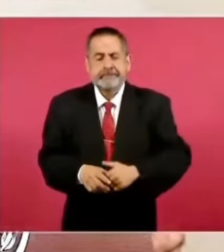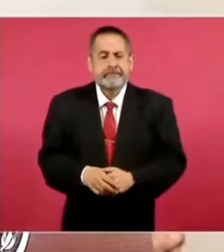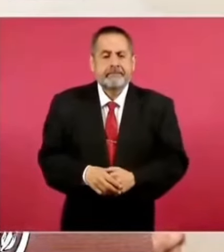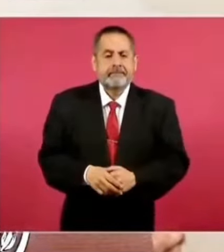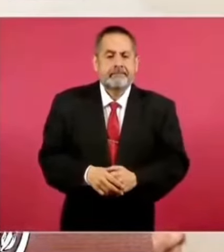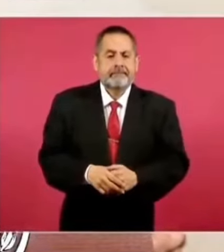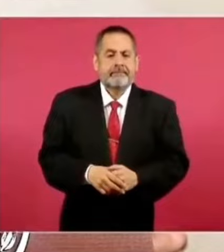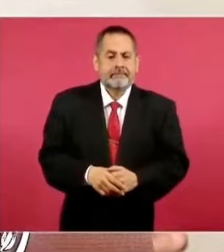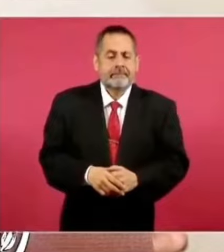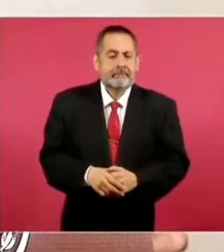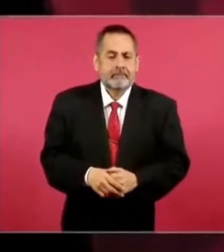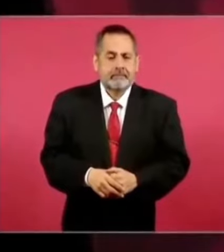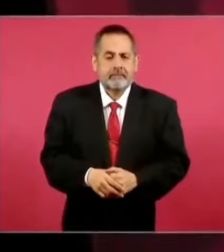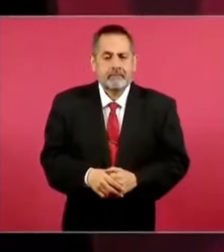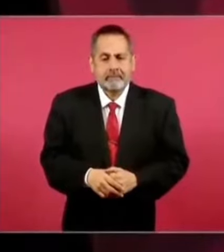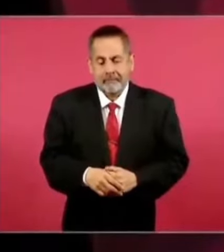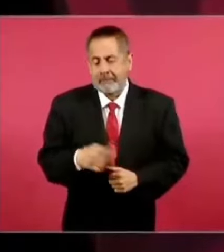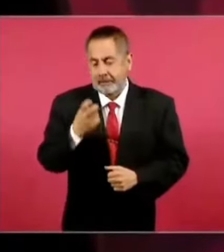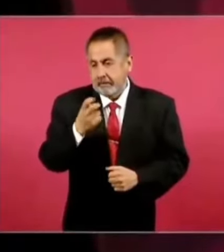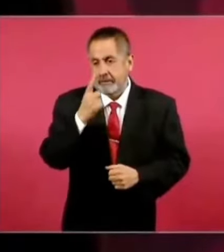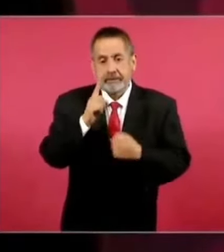Es el principal problema,